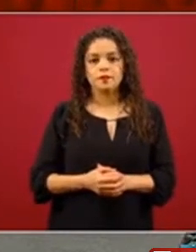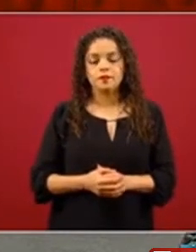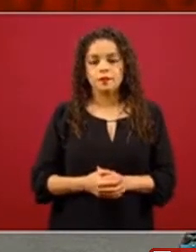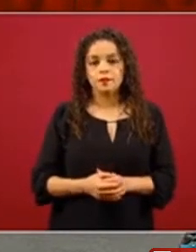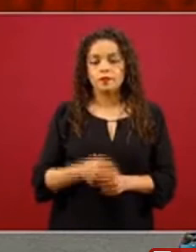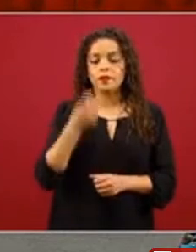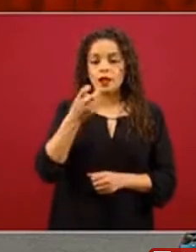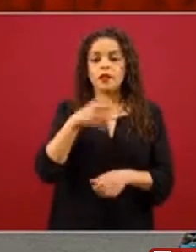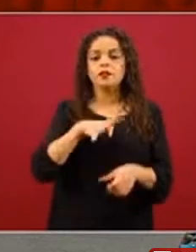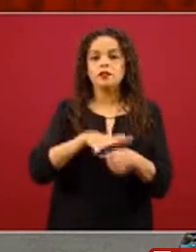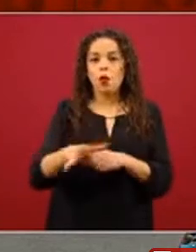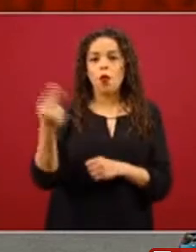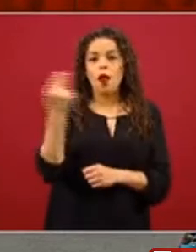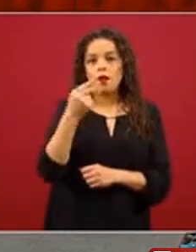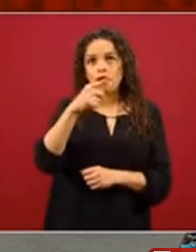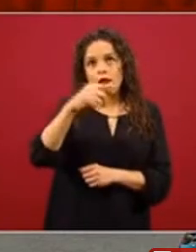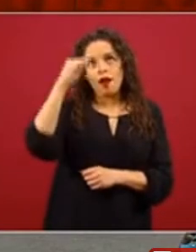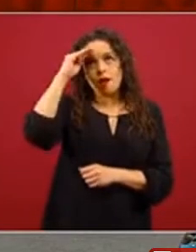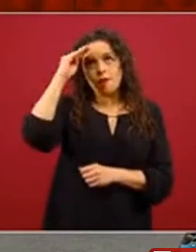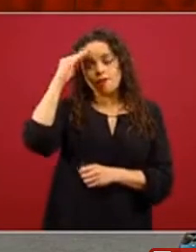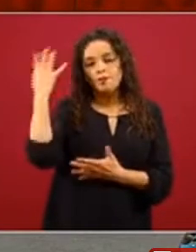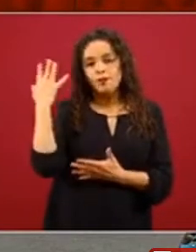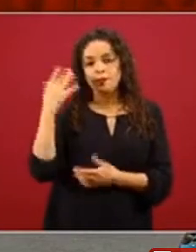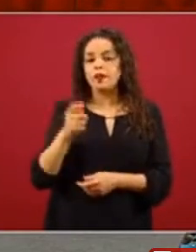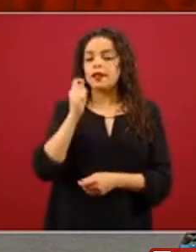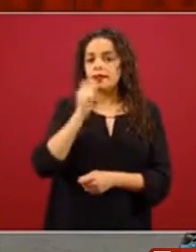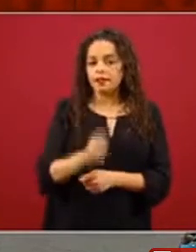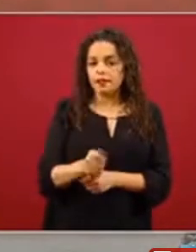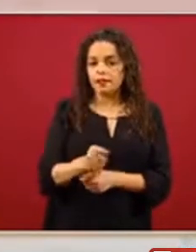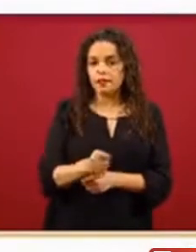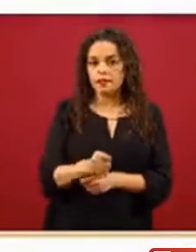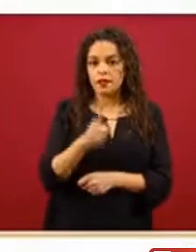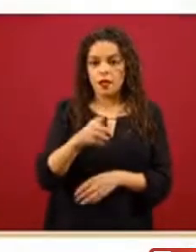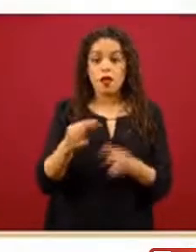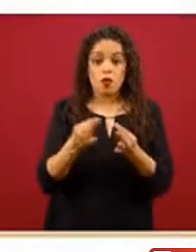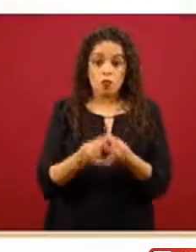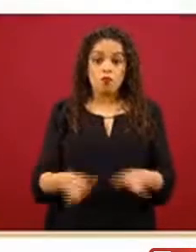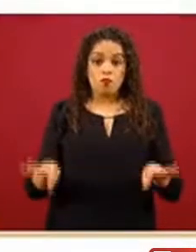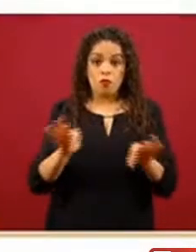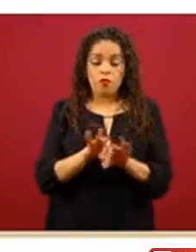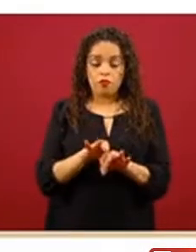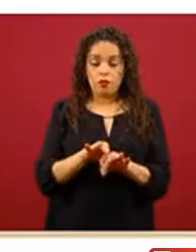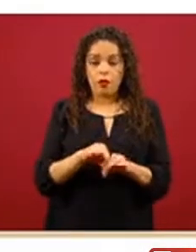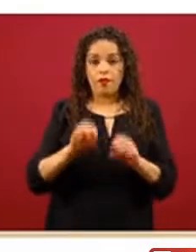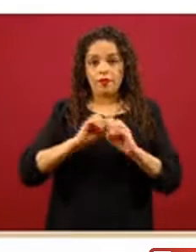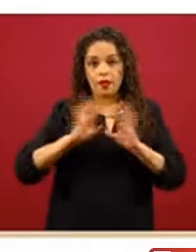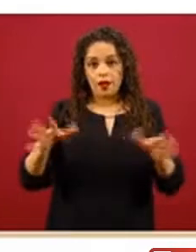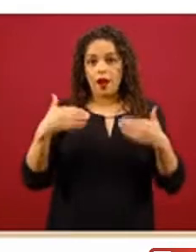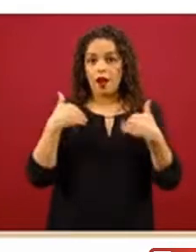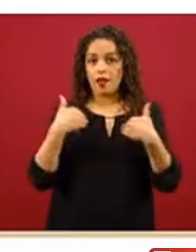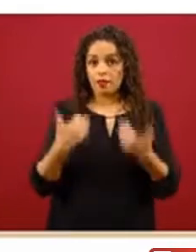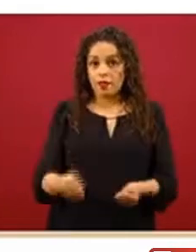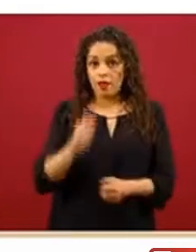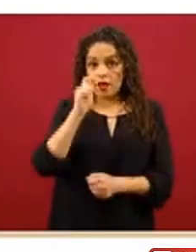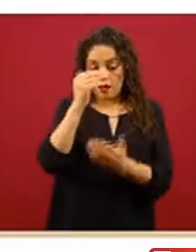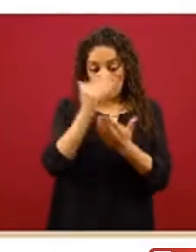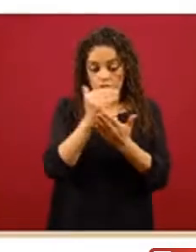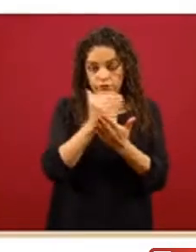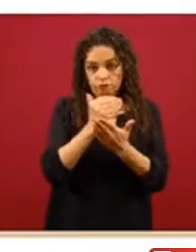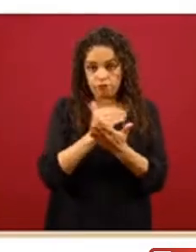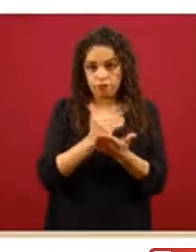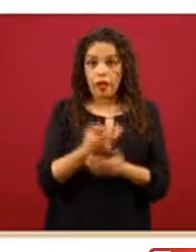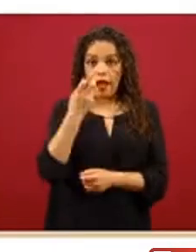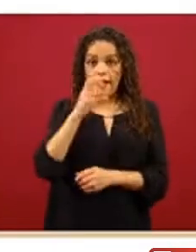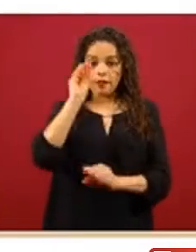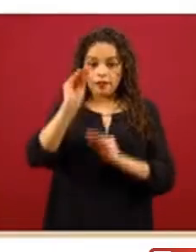considerar. Nuevamente, y una parte que es fundamental subrayar de los lineamientos y de esta actualización